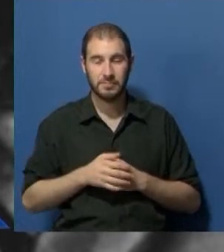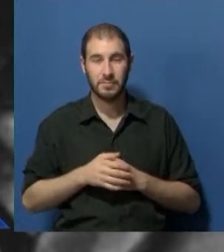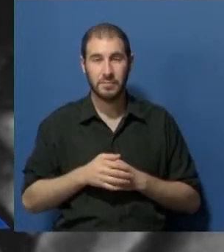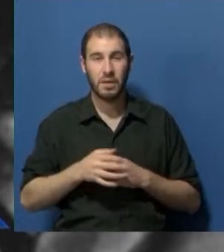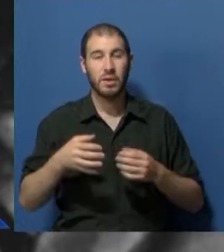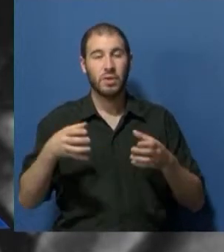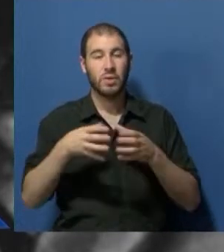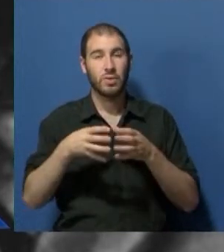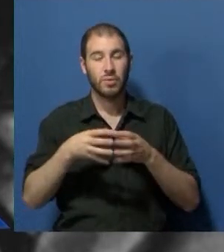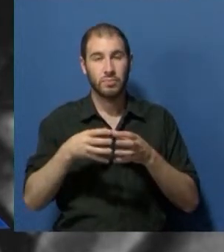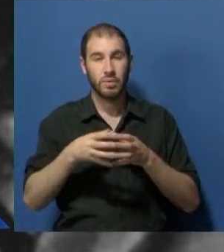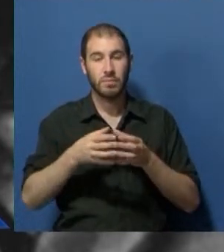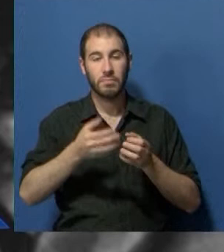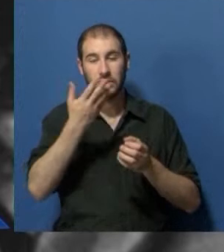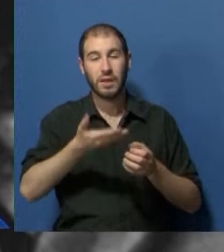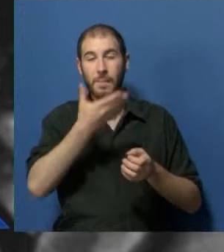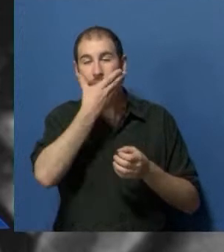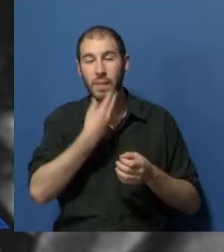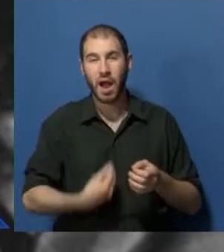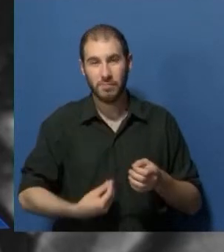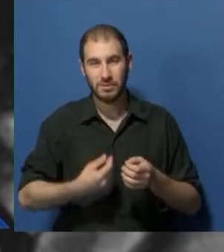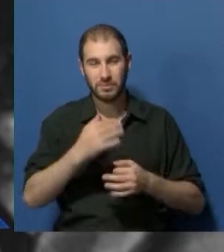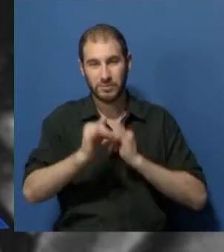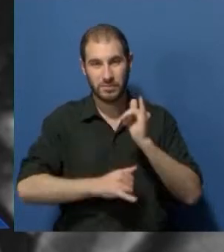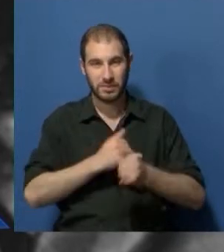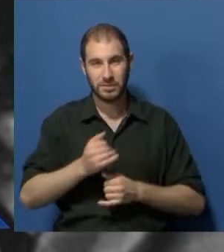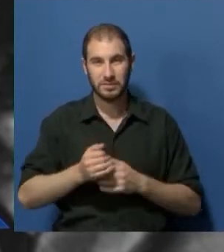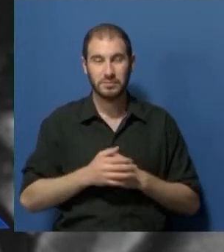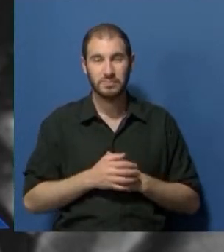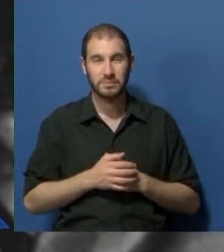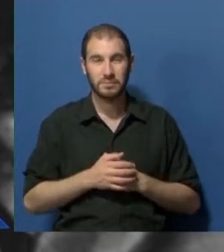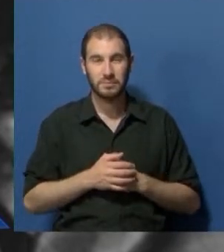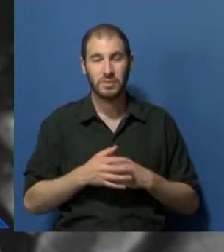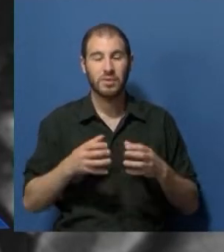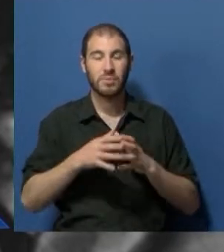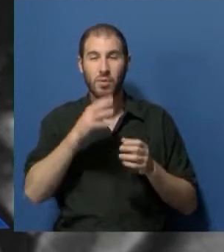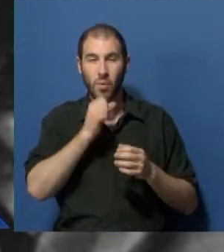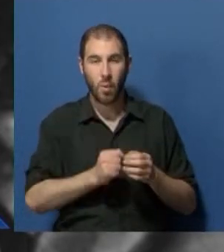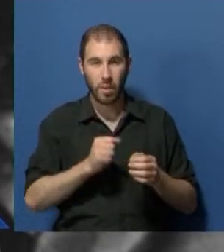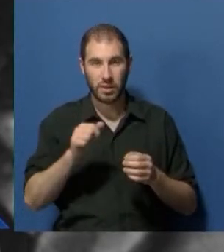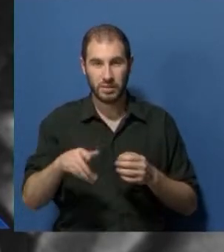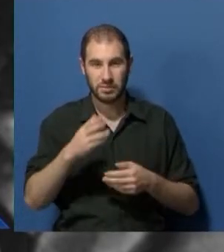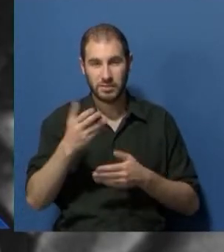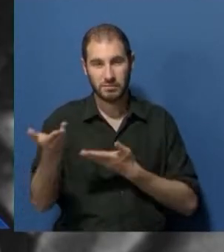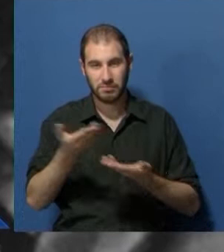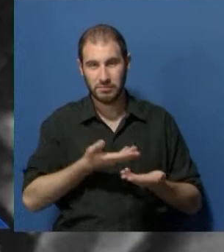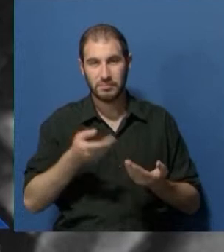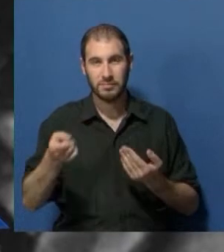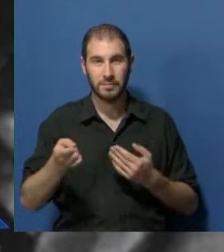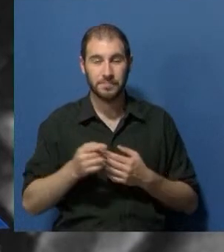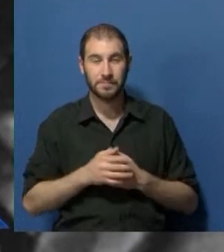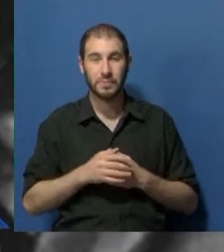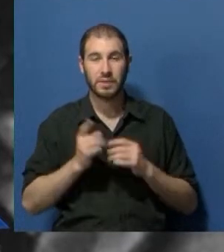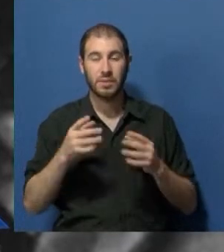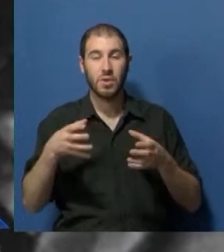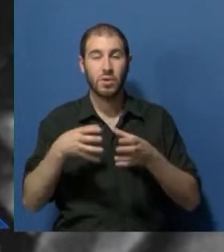un grupo de barbudos, como le decían los mismos cubanos que recibieron a Fidel y a